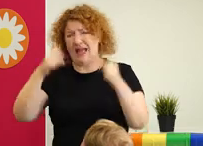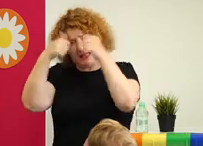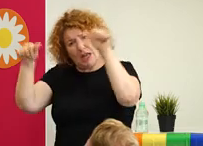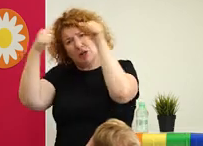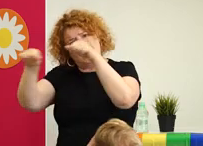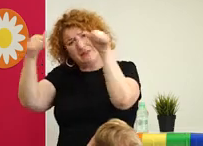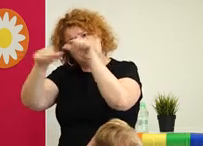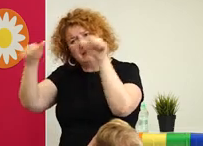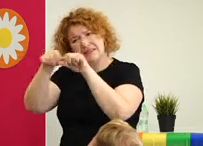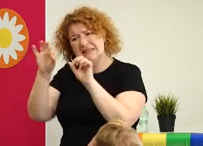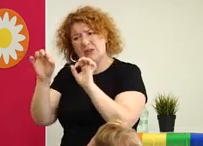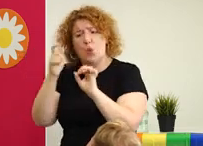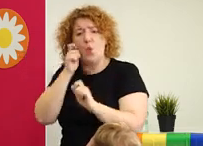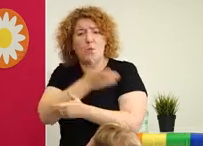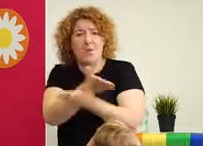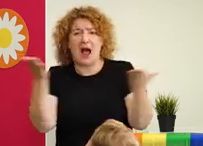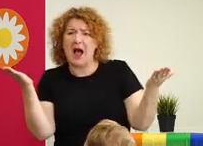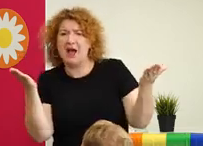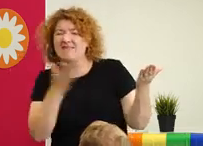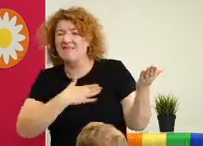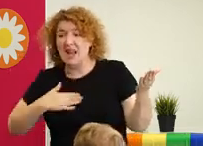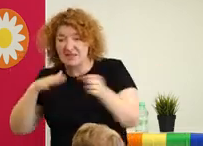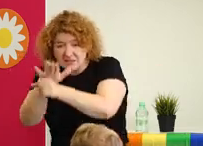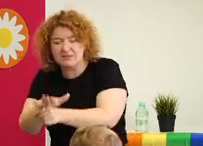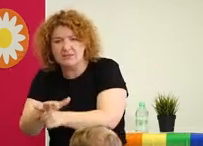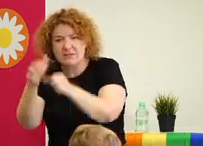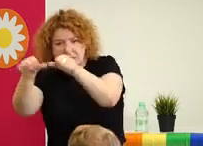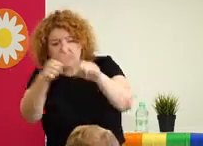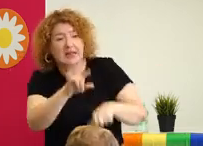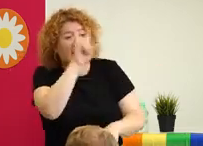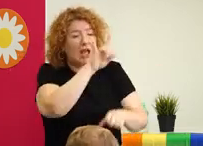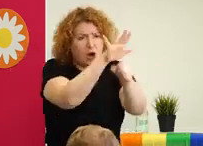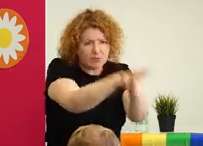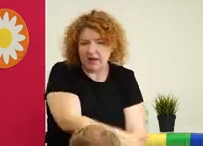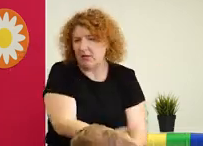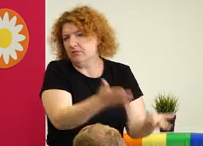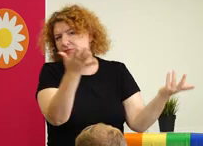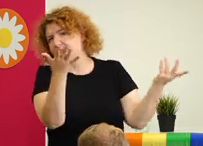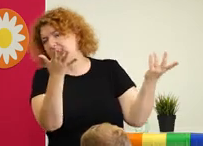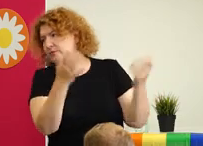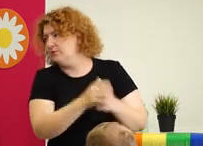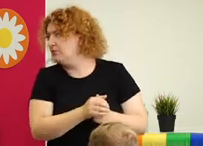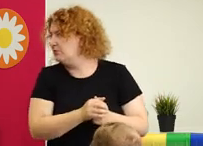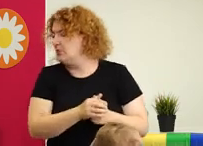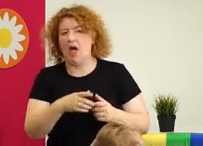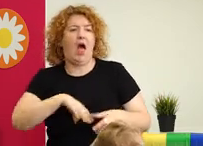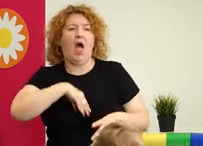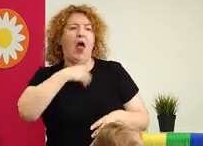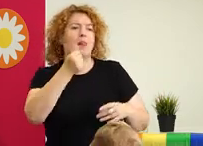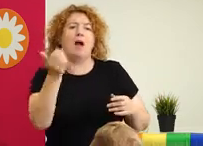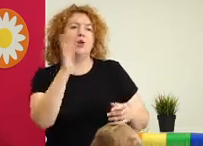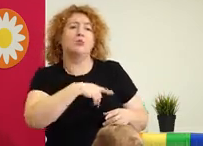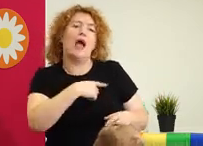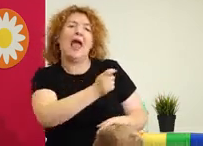estereotipos sobre cierto sector humano al que queremos oprimir. Los negros, bueno, porque los negros no tienen alma. Como no tienen alma, pueden